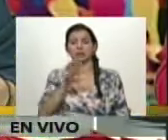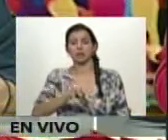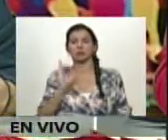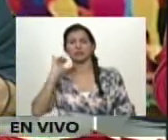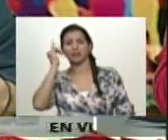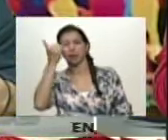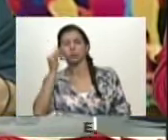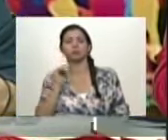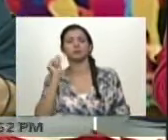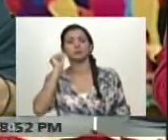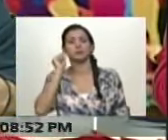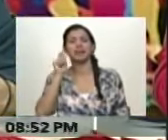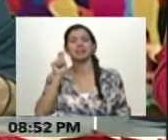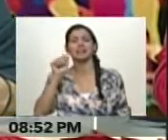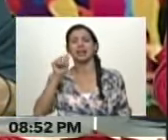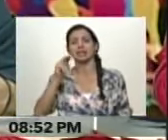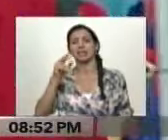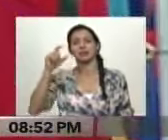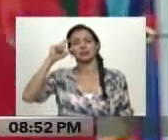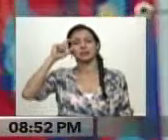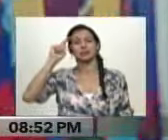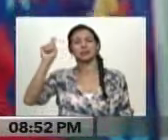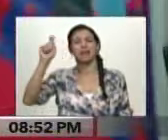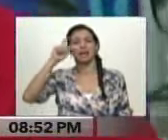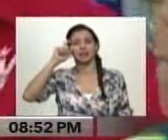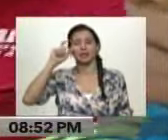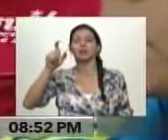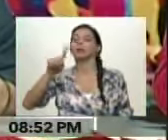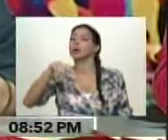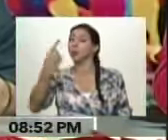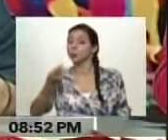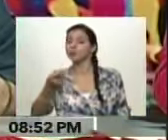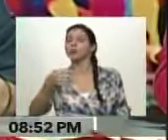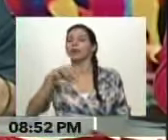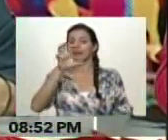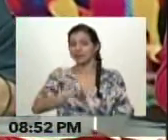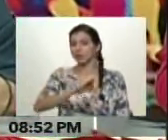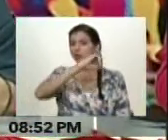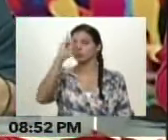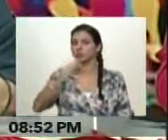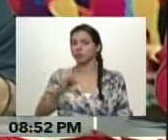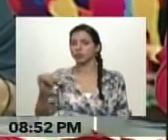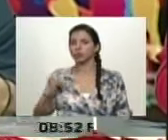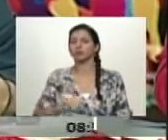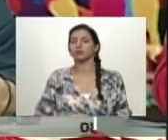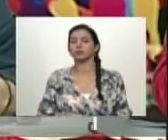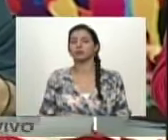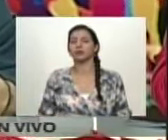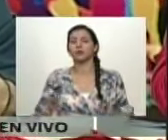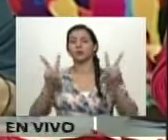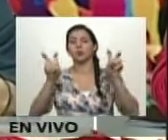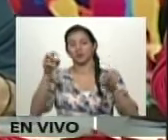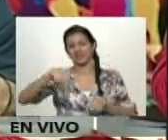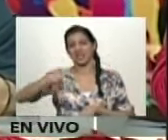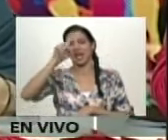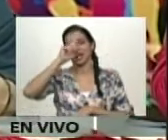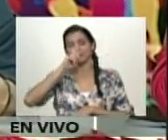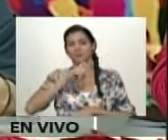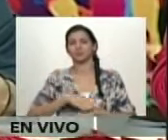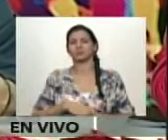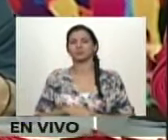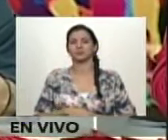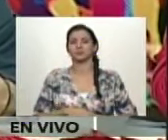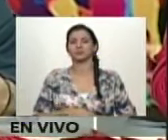compañera Tania Díaz. Y en el Estado Zulia, el novato del año, regreso del